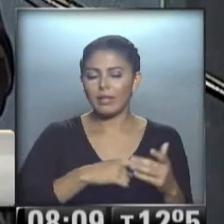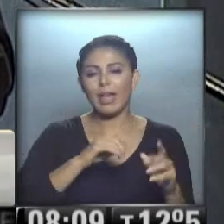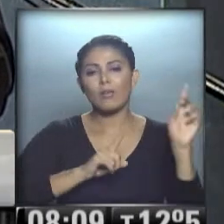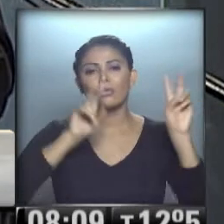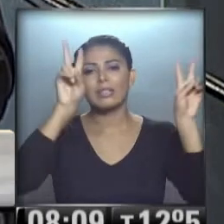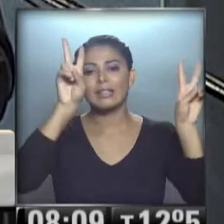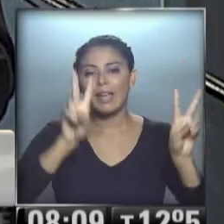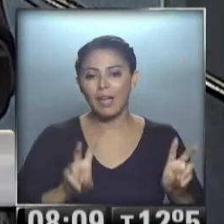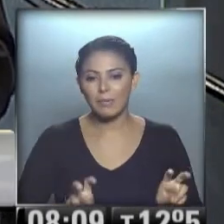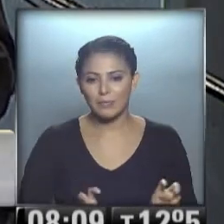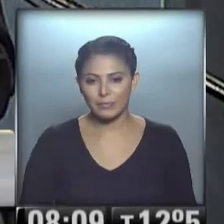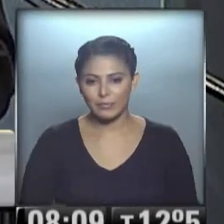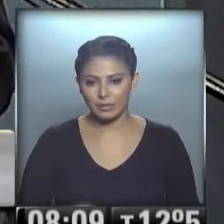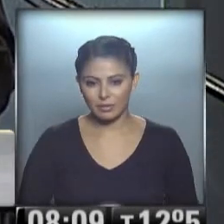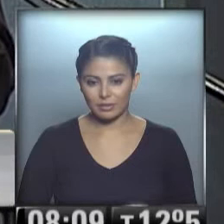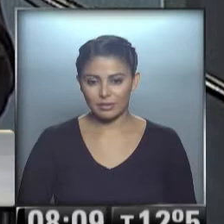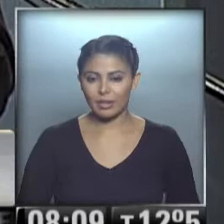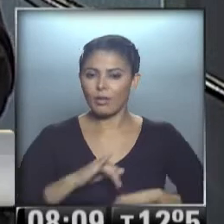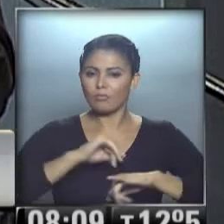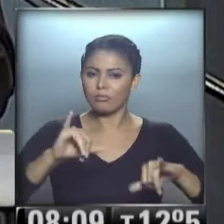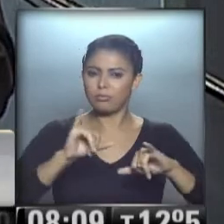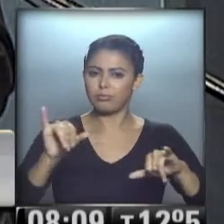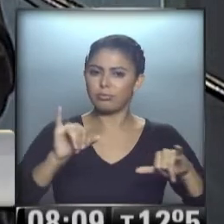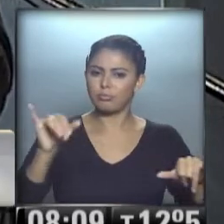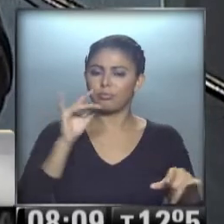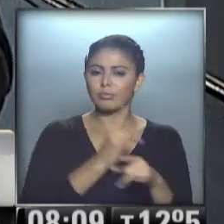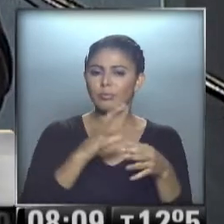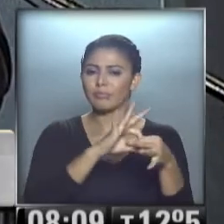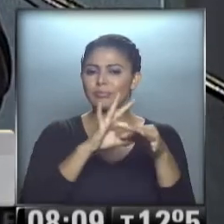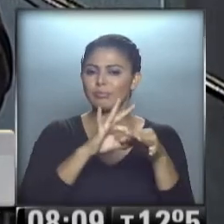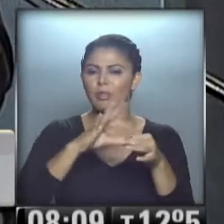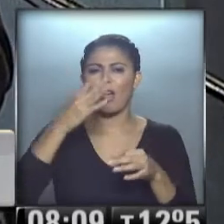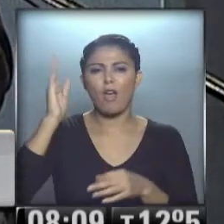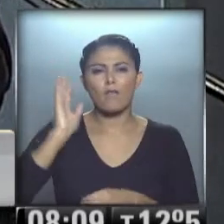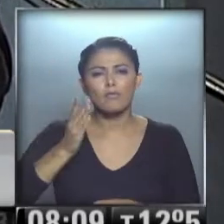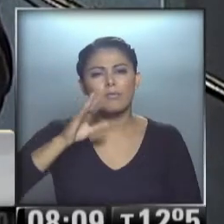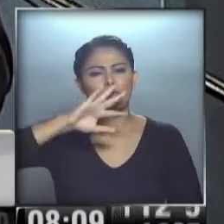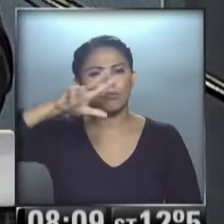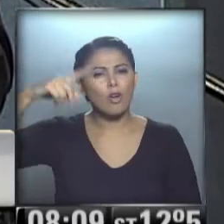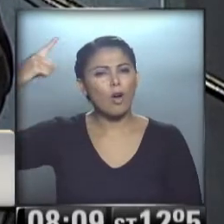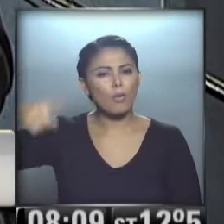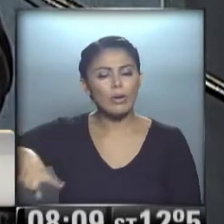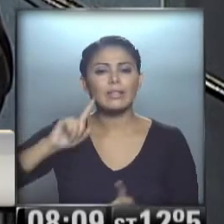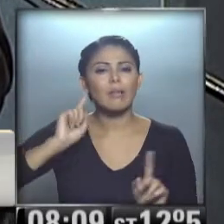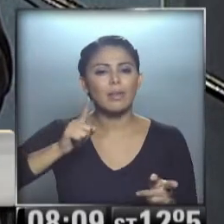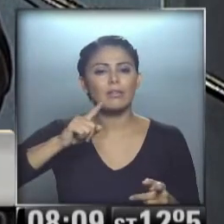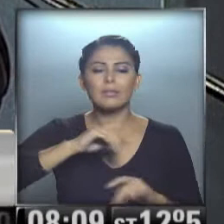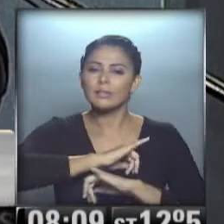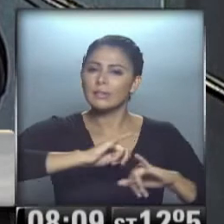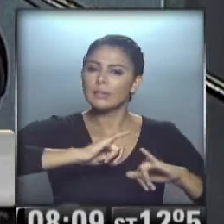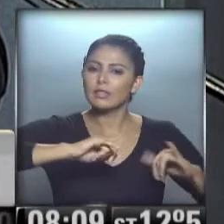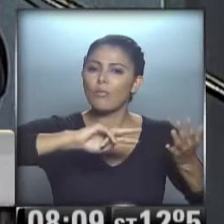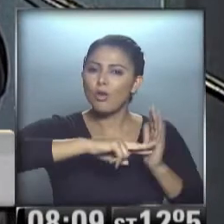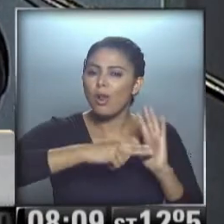que instalan con frecuencia asociados a hechos delictivos y también a la problemática asociada